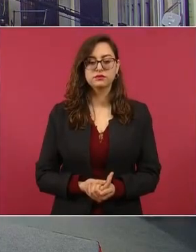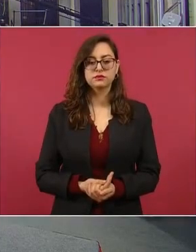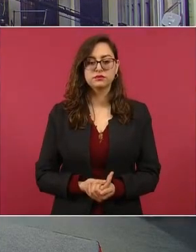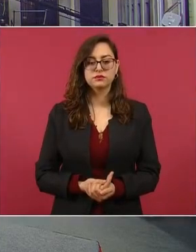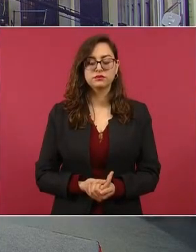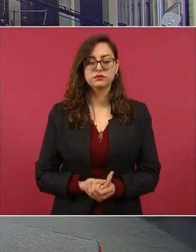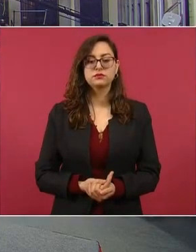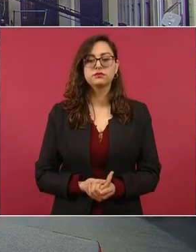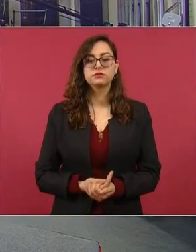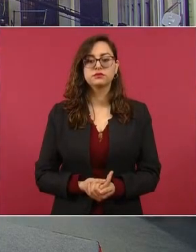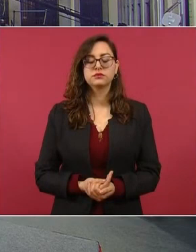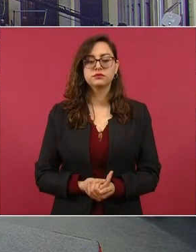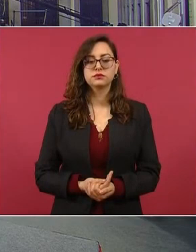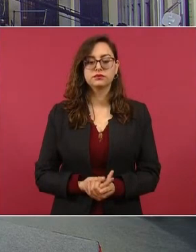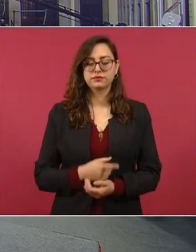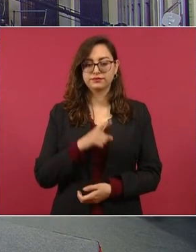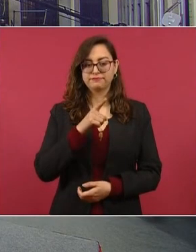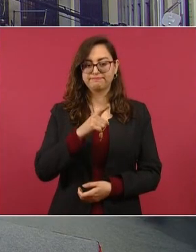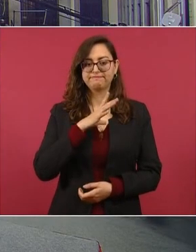Ahí está.